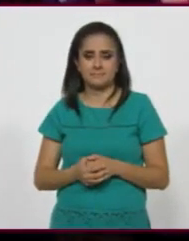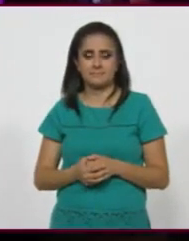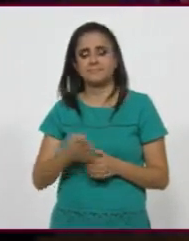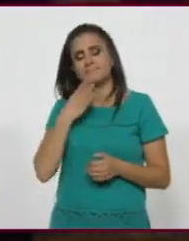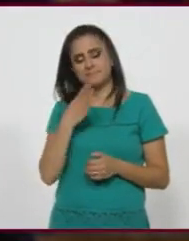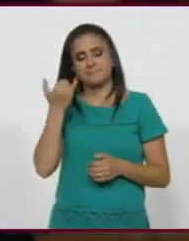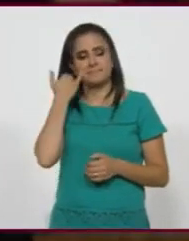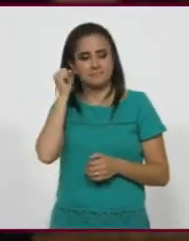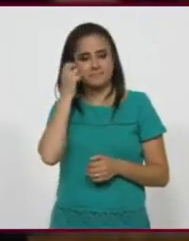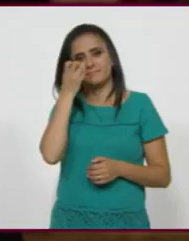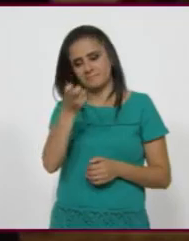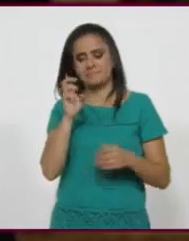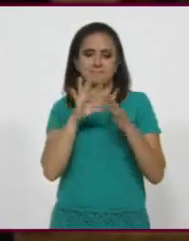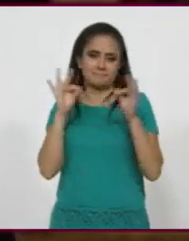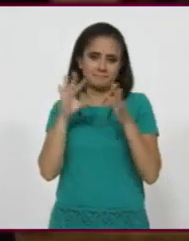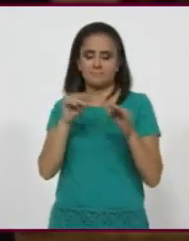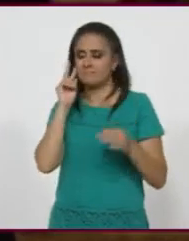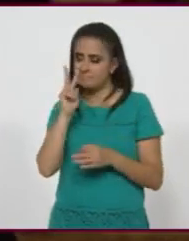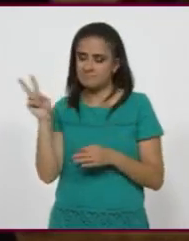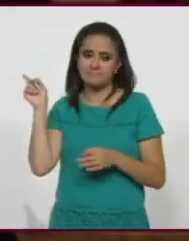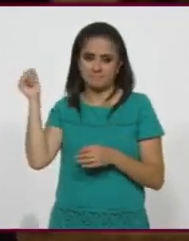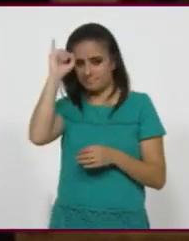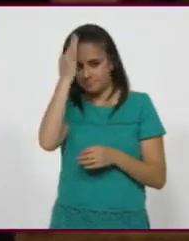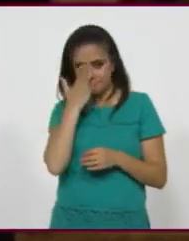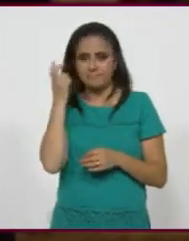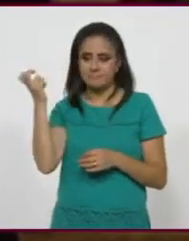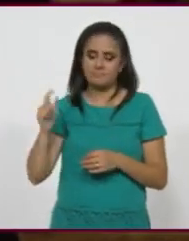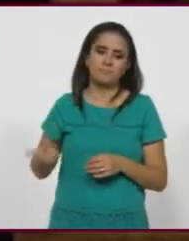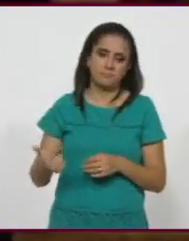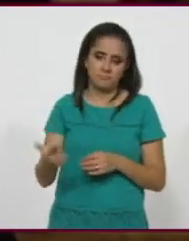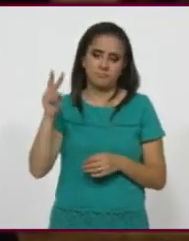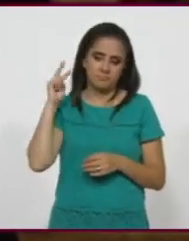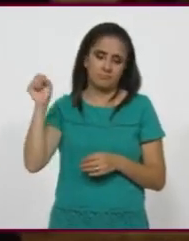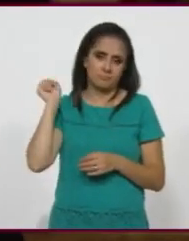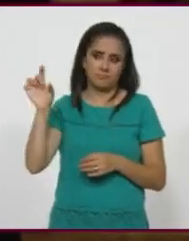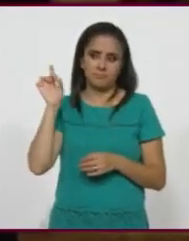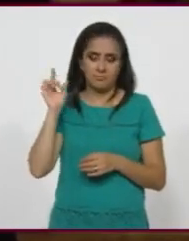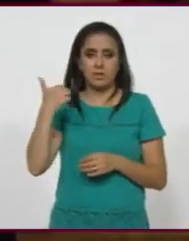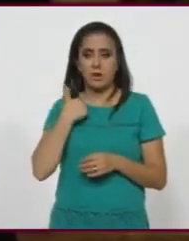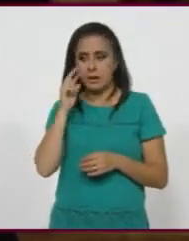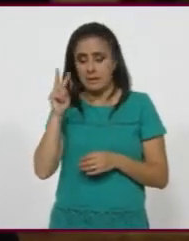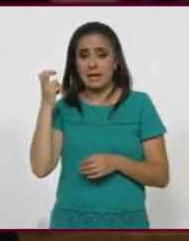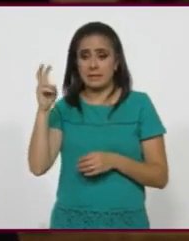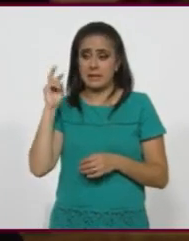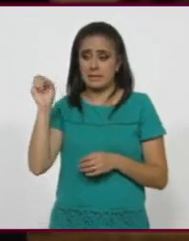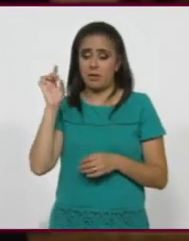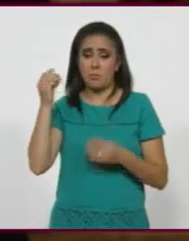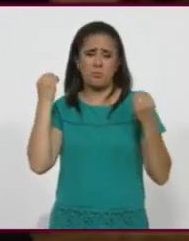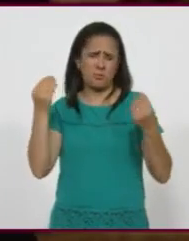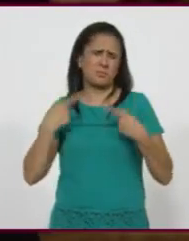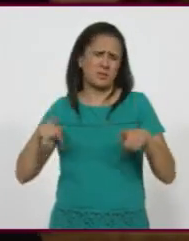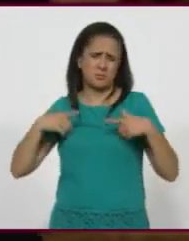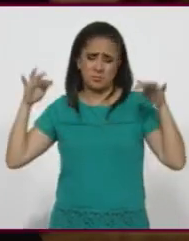Muy bien, Javier, pues así como se vio en las imágenes, así estuvo Guanajuato. Yo tengo la impresión que ha sido de los fines de semana más llenos de